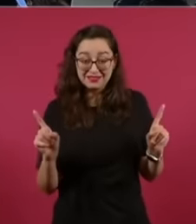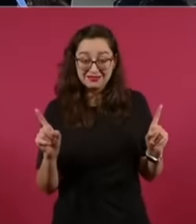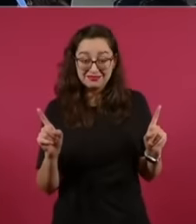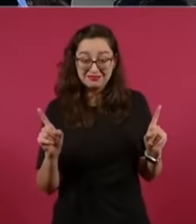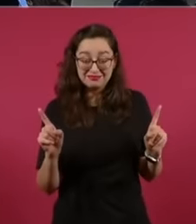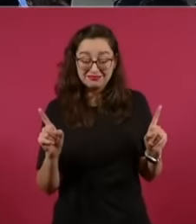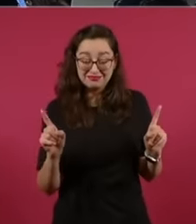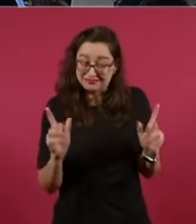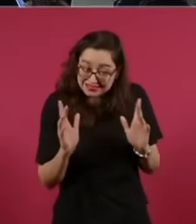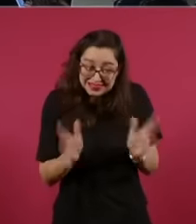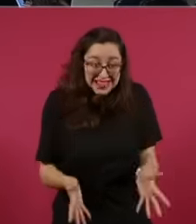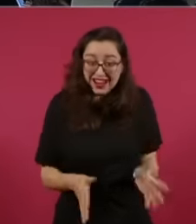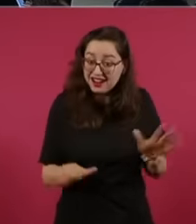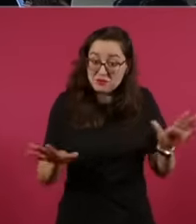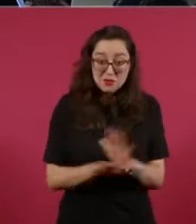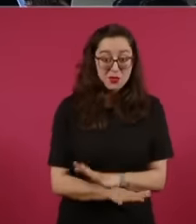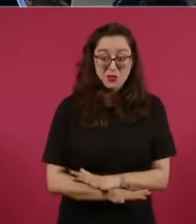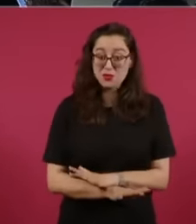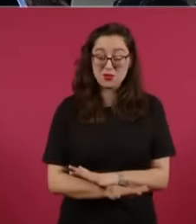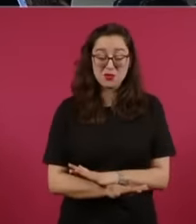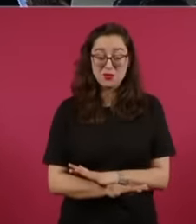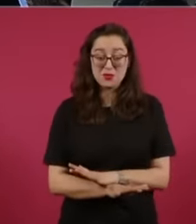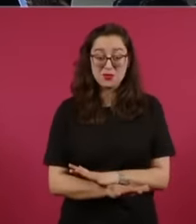no tienen